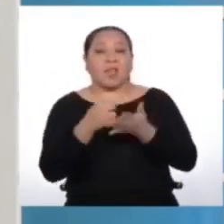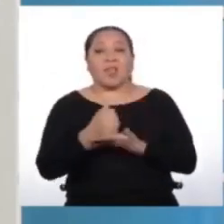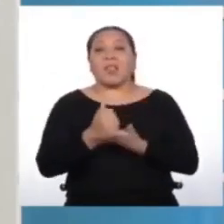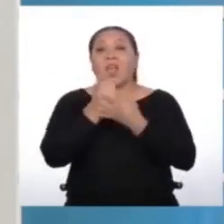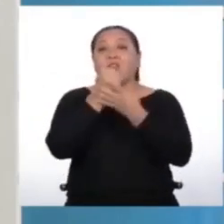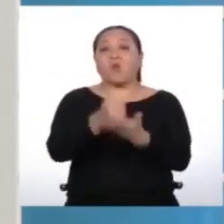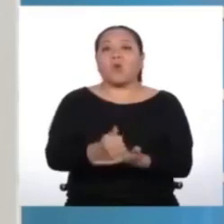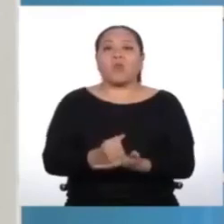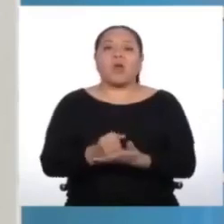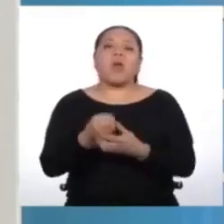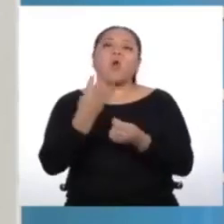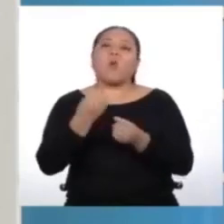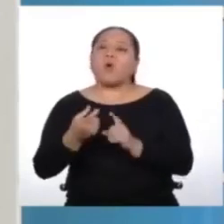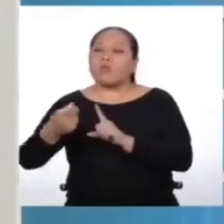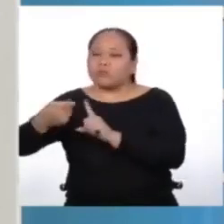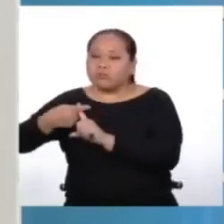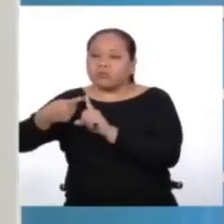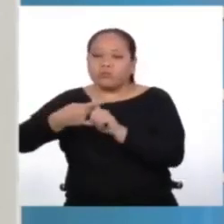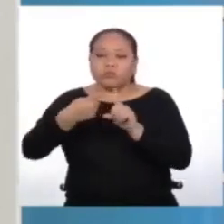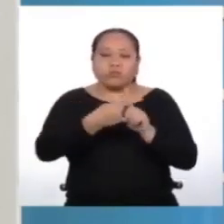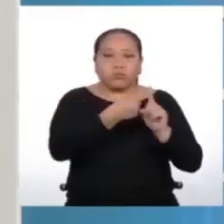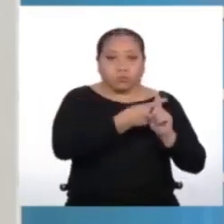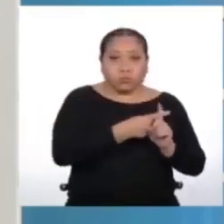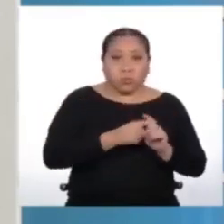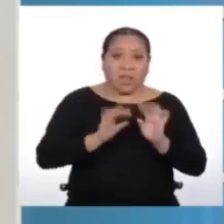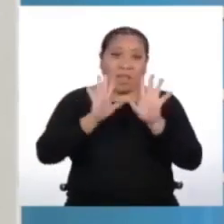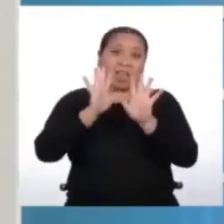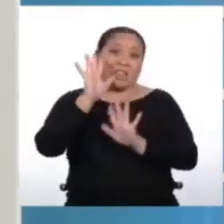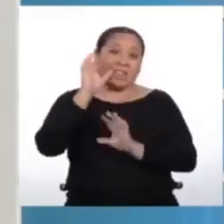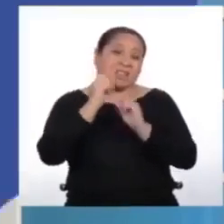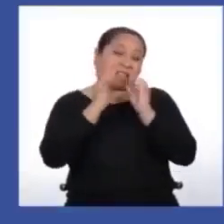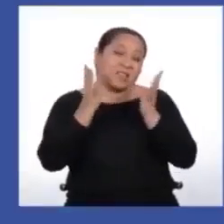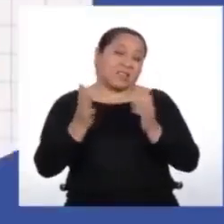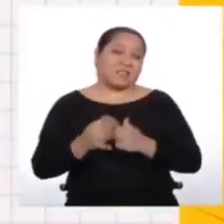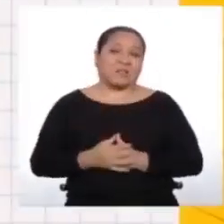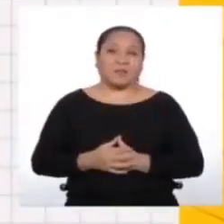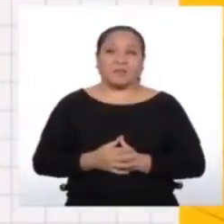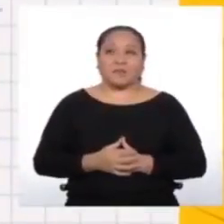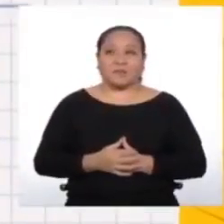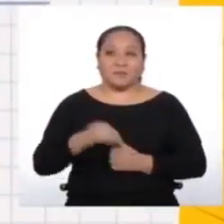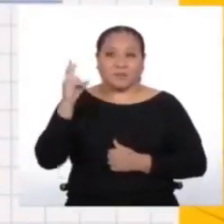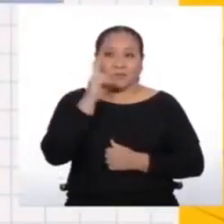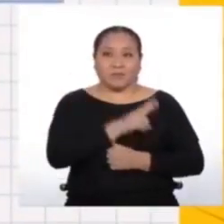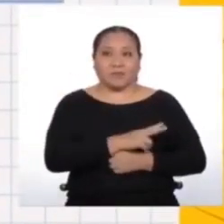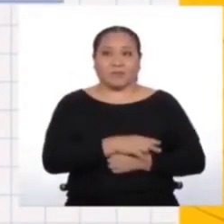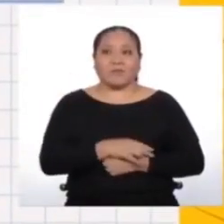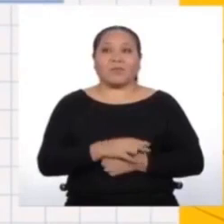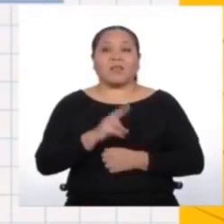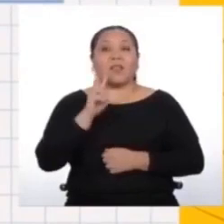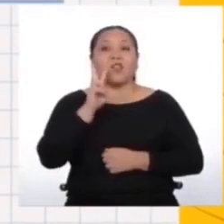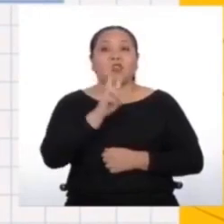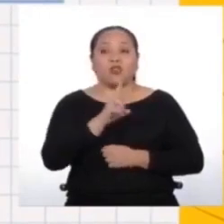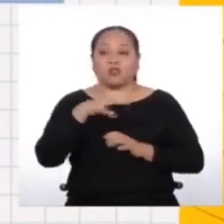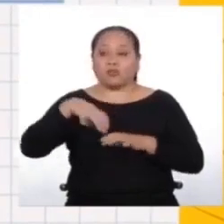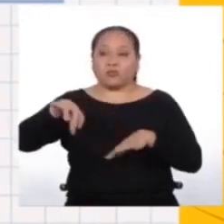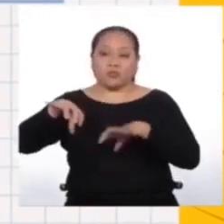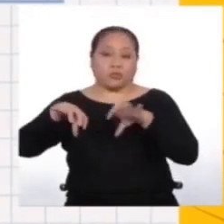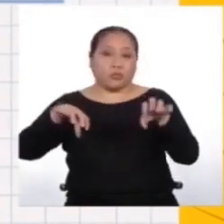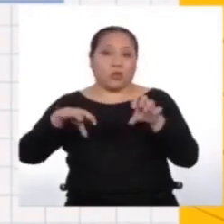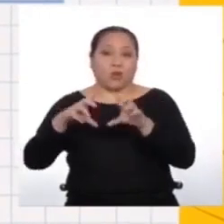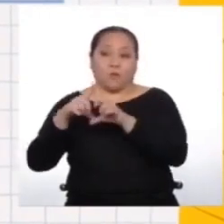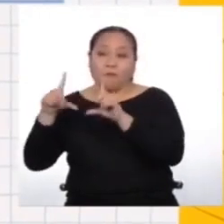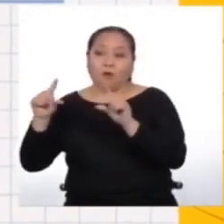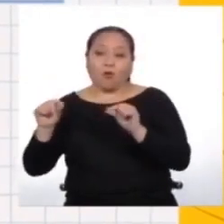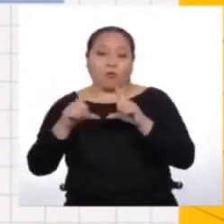calcular cuántos favores en total habrías juntado en un plazo de 15 días. Como ves, tenemos dos fórmulas para poder hallar